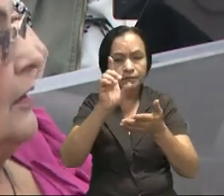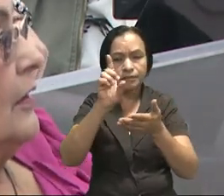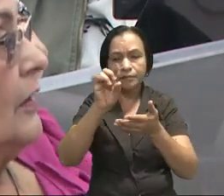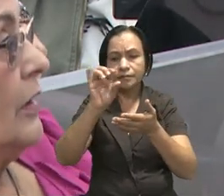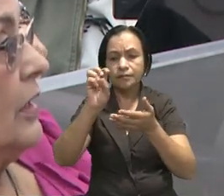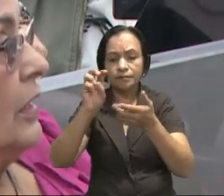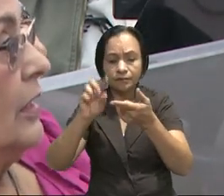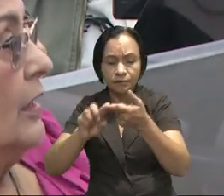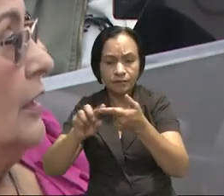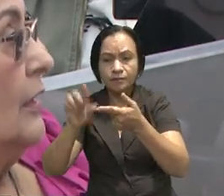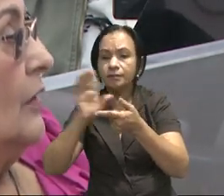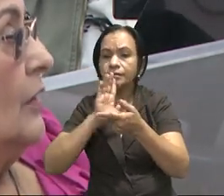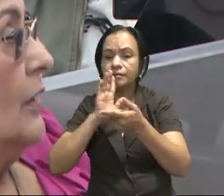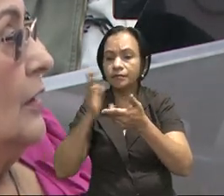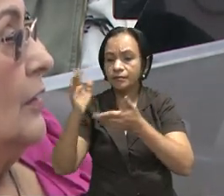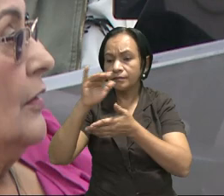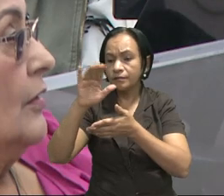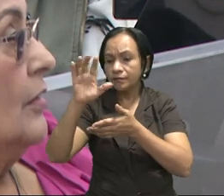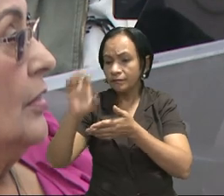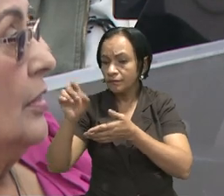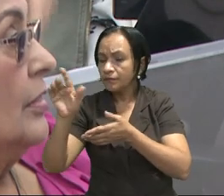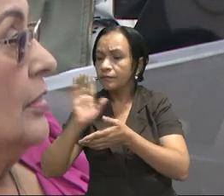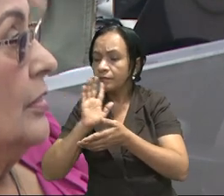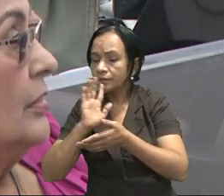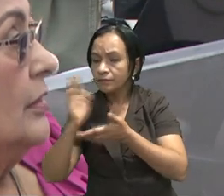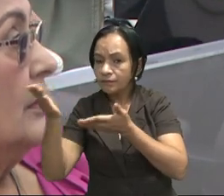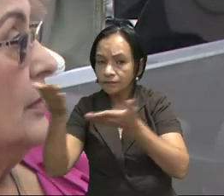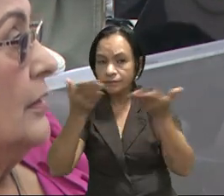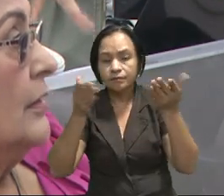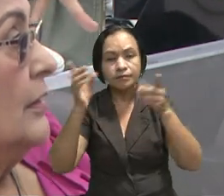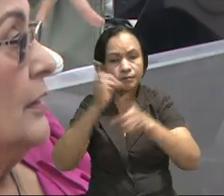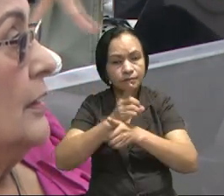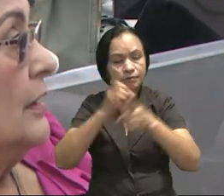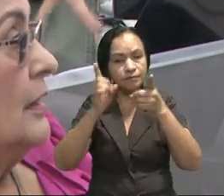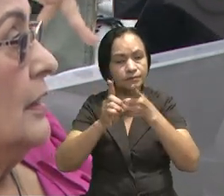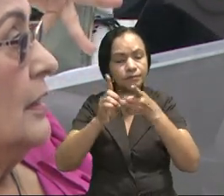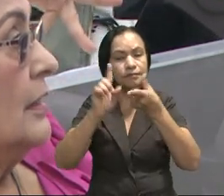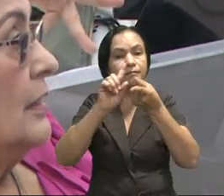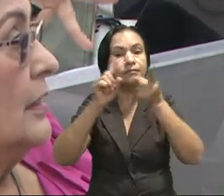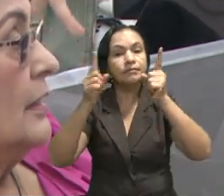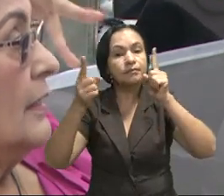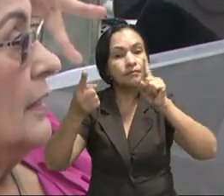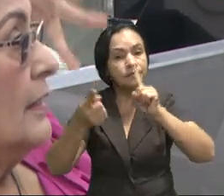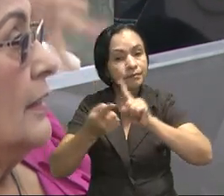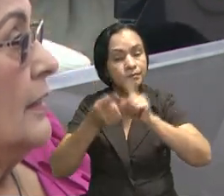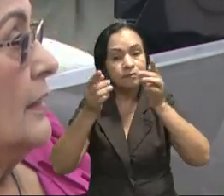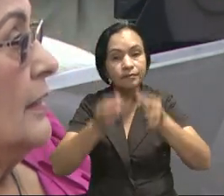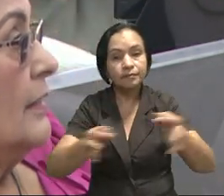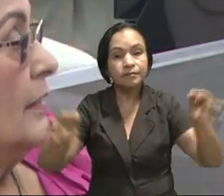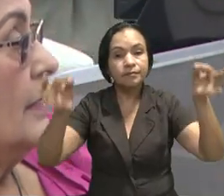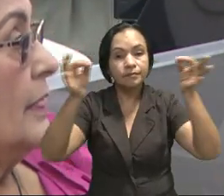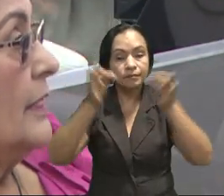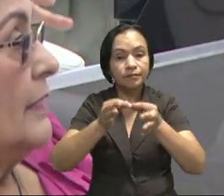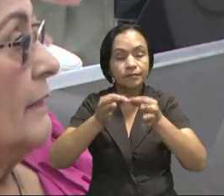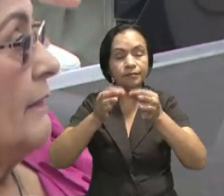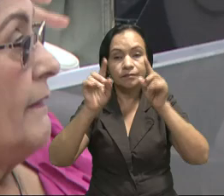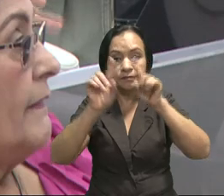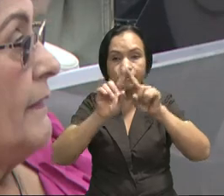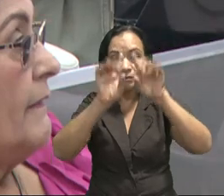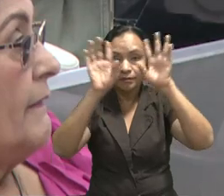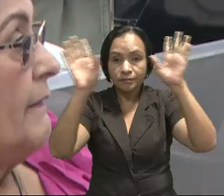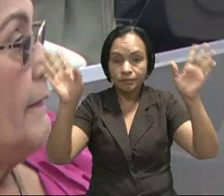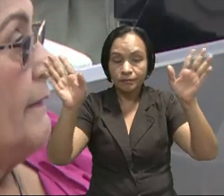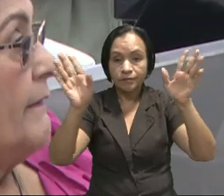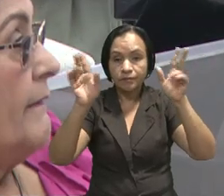hemos conversado esto también con José Figueroa, de que hay que hacer modificaciones importantes para que quede claro